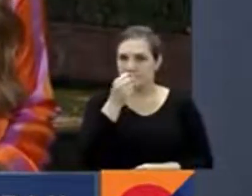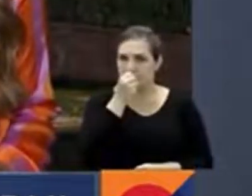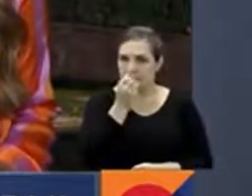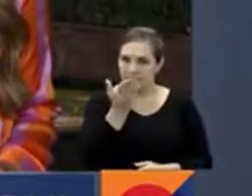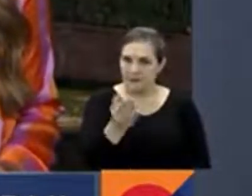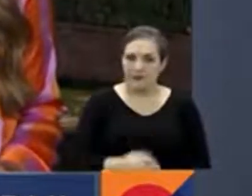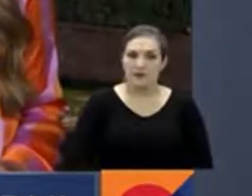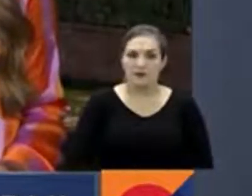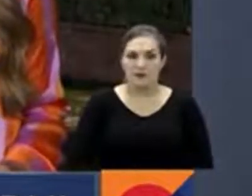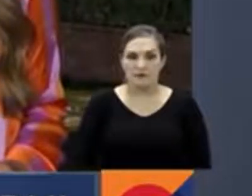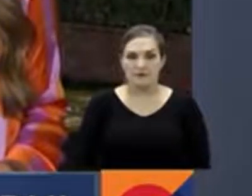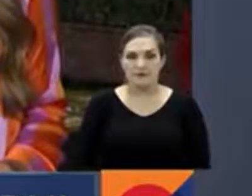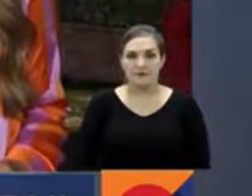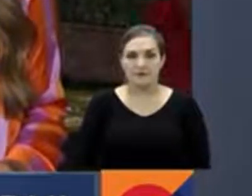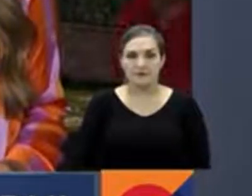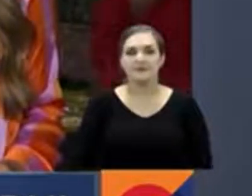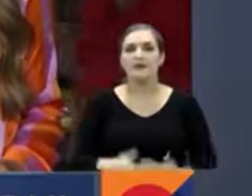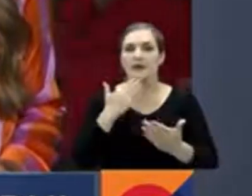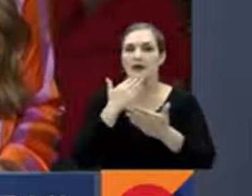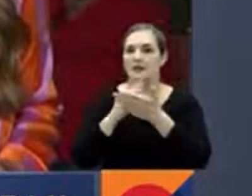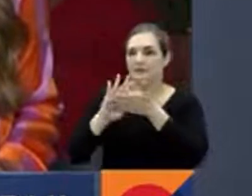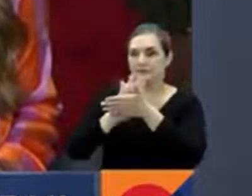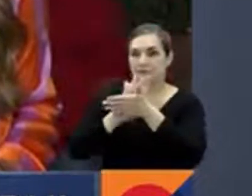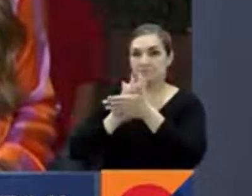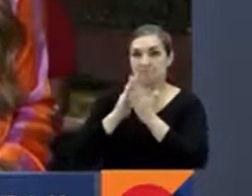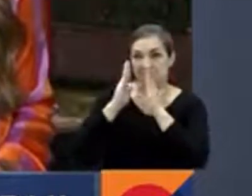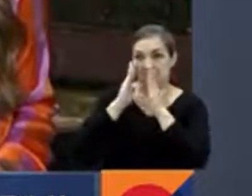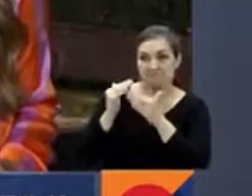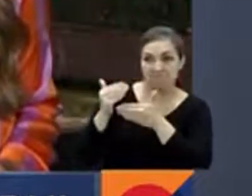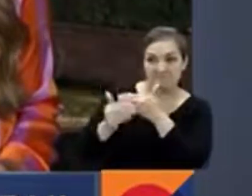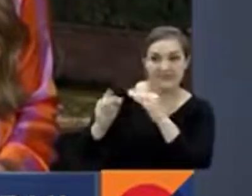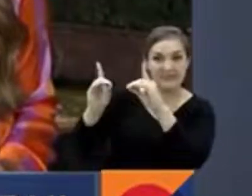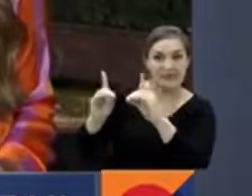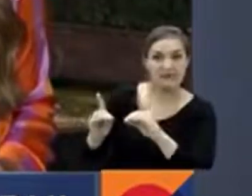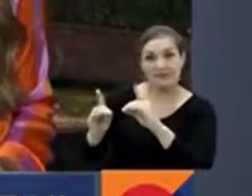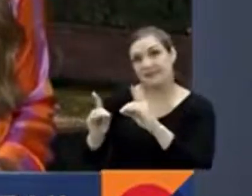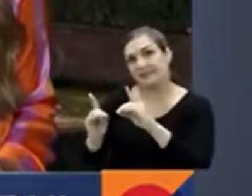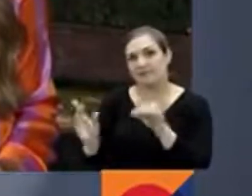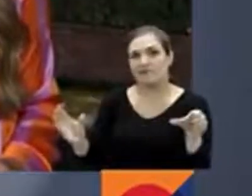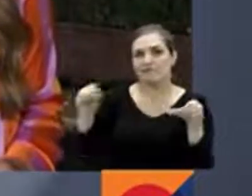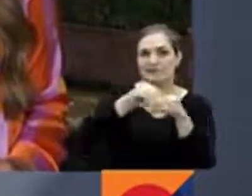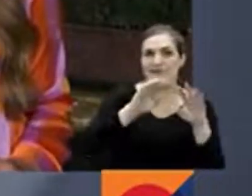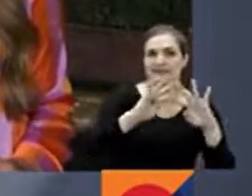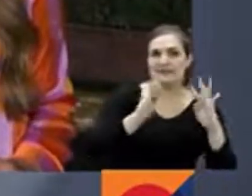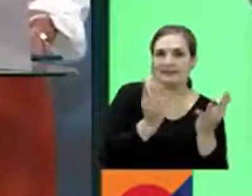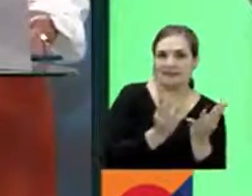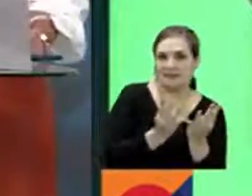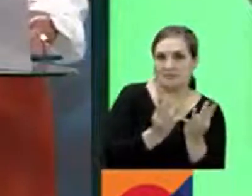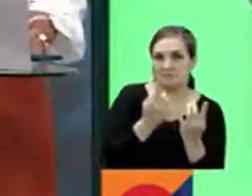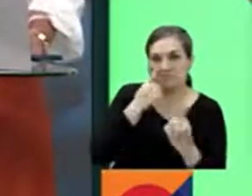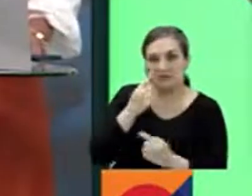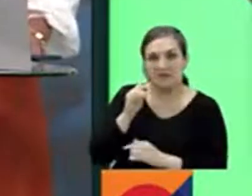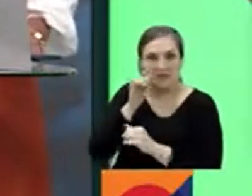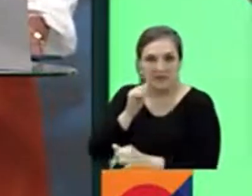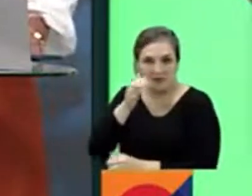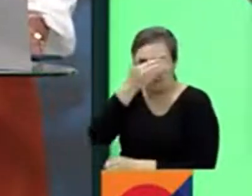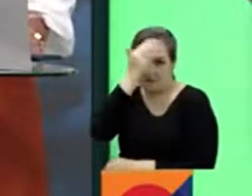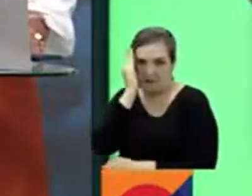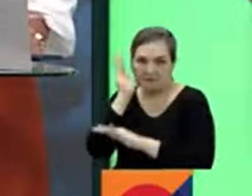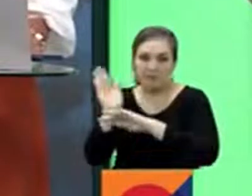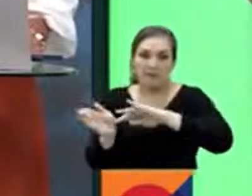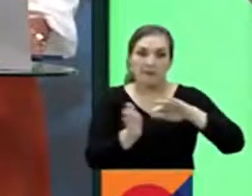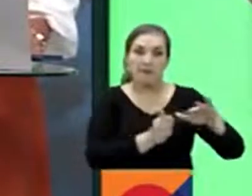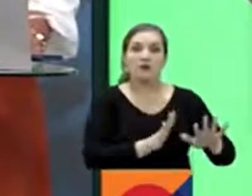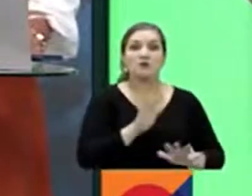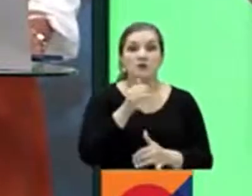conectados 24/7. Gracias, Stephanie, y estaremos atentos a la decisión que tome el ingeniero Rodolfo. Entre tanto, la Iglesia